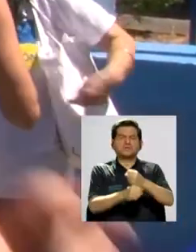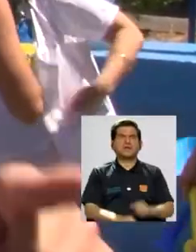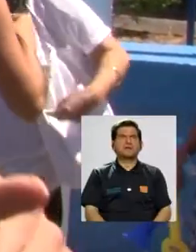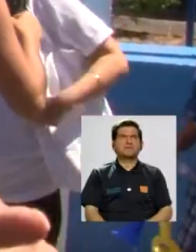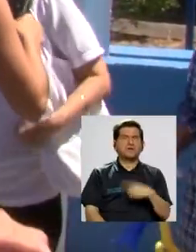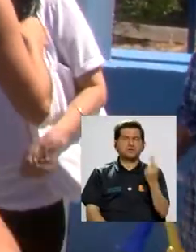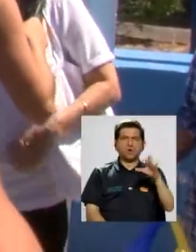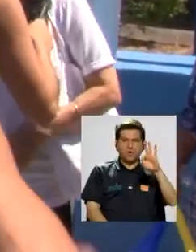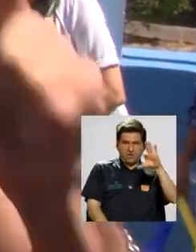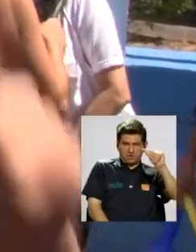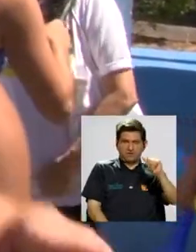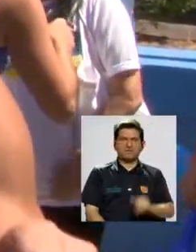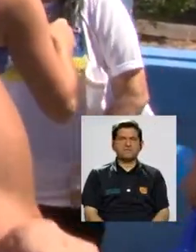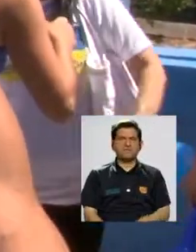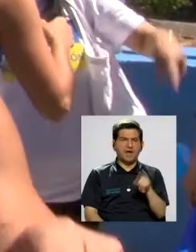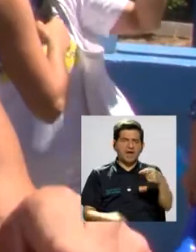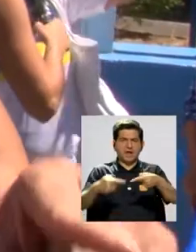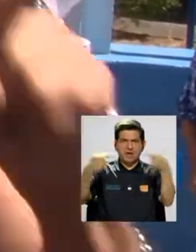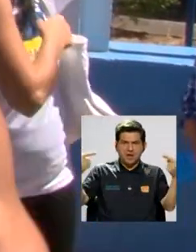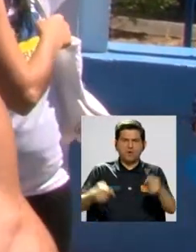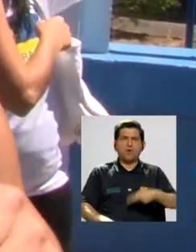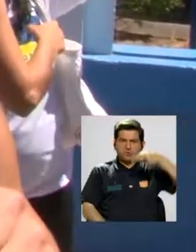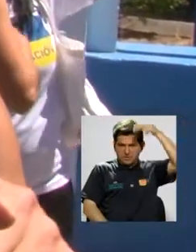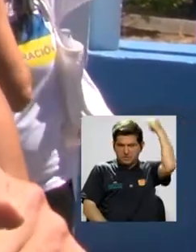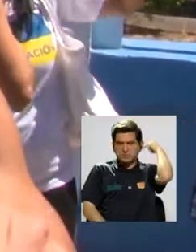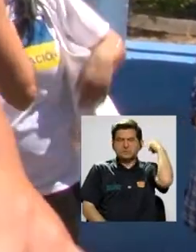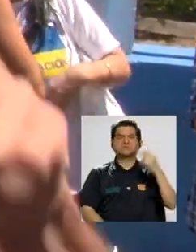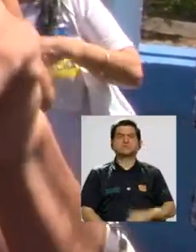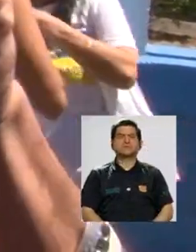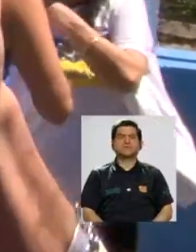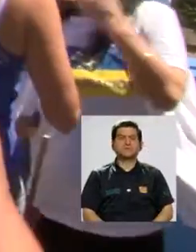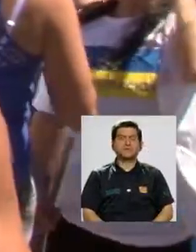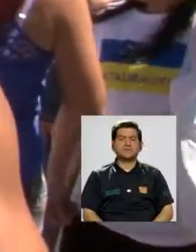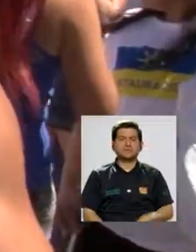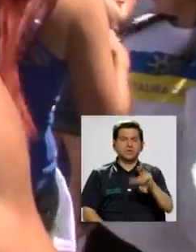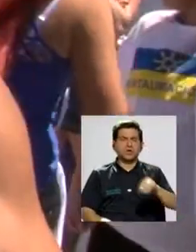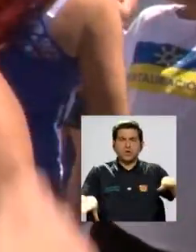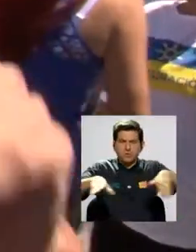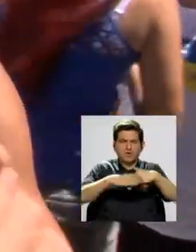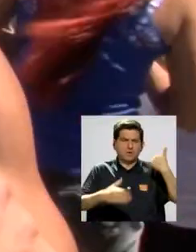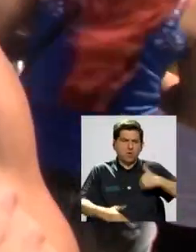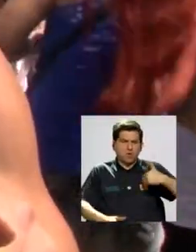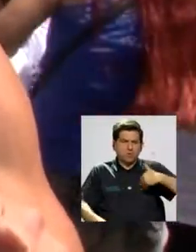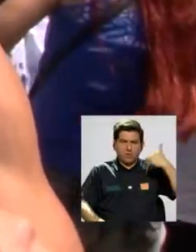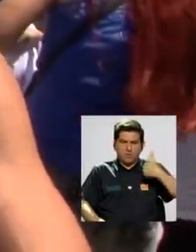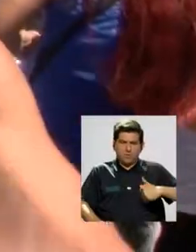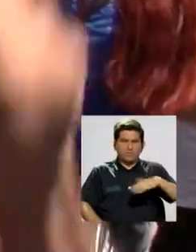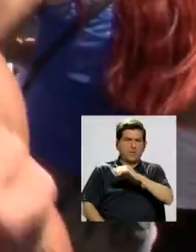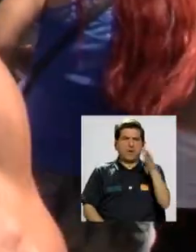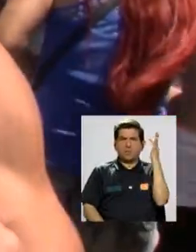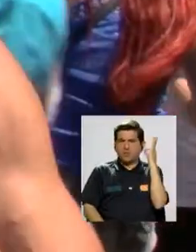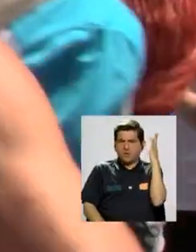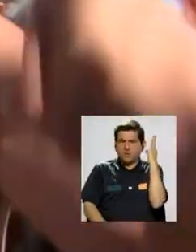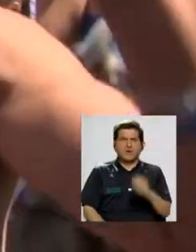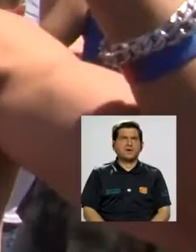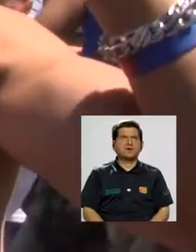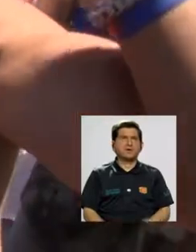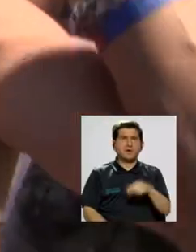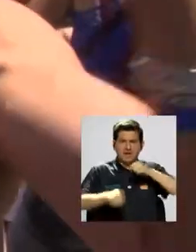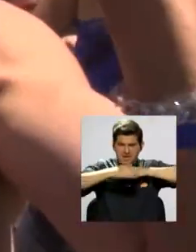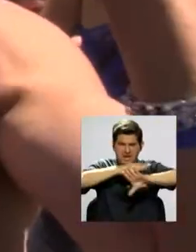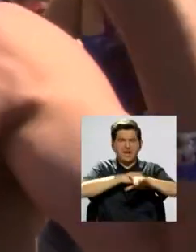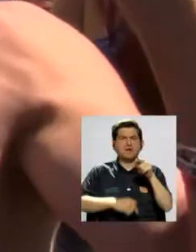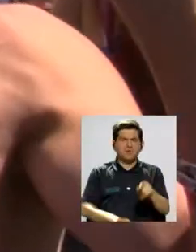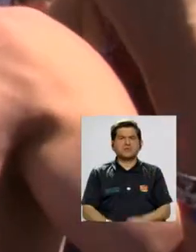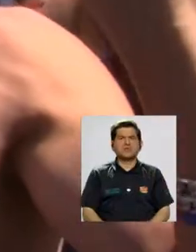de que Fabricio Alvarado está en contra del homosexualismo, que no haya matrimonio entre hombres y mujeres, y el aborto, que eso